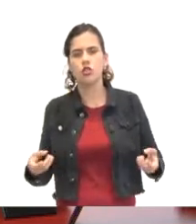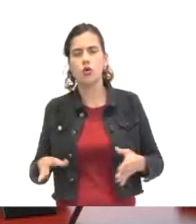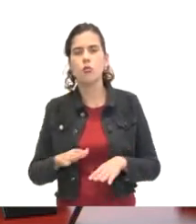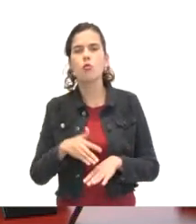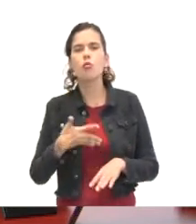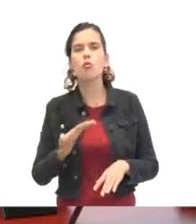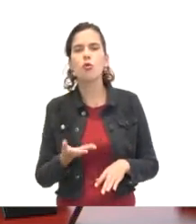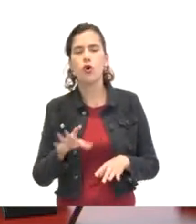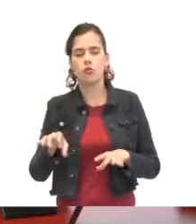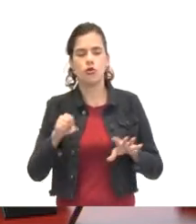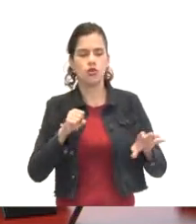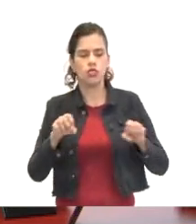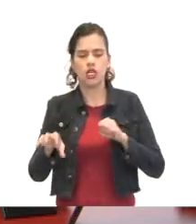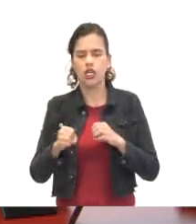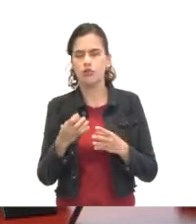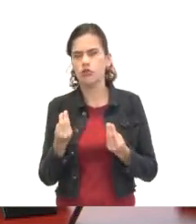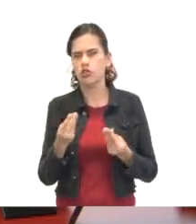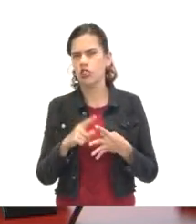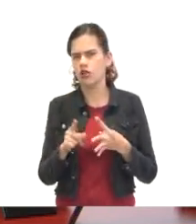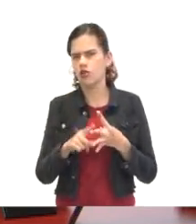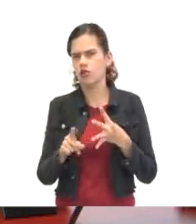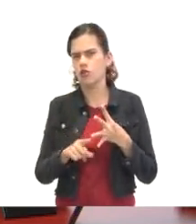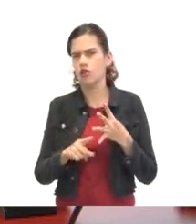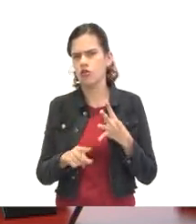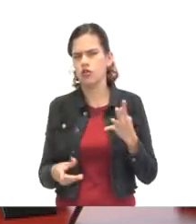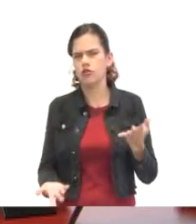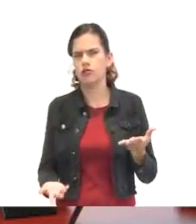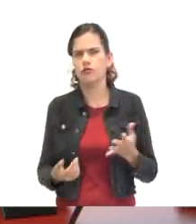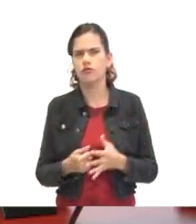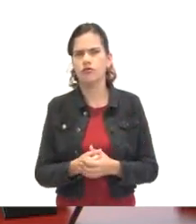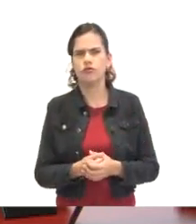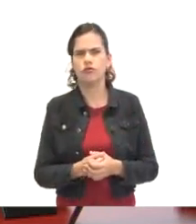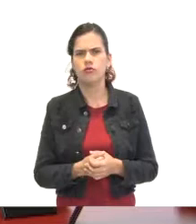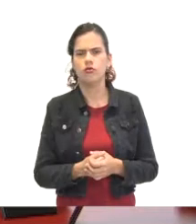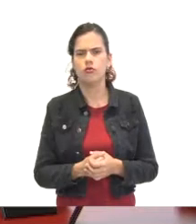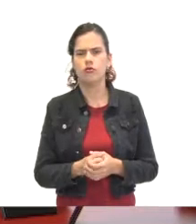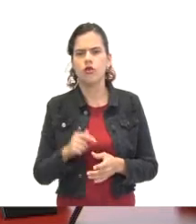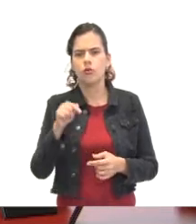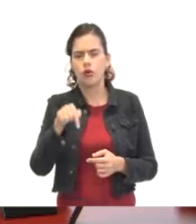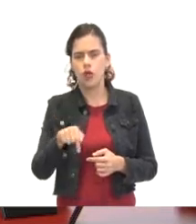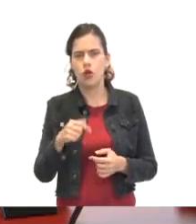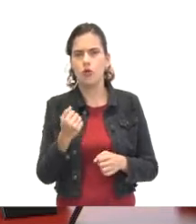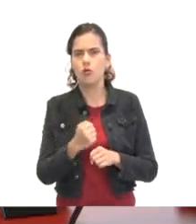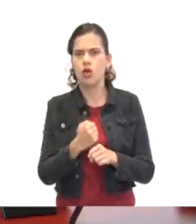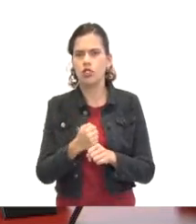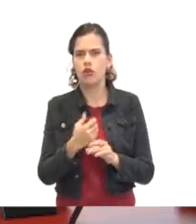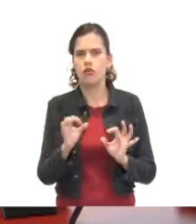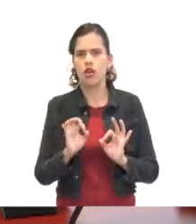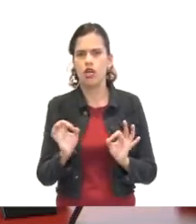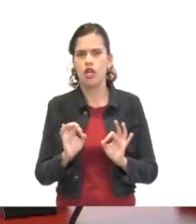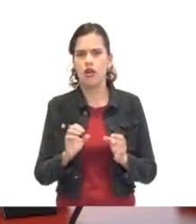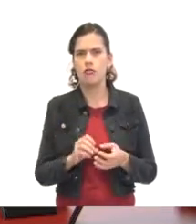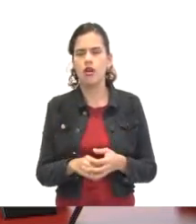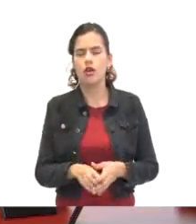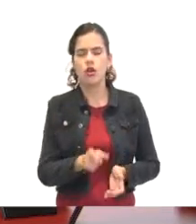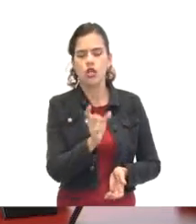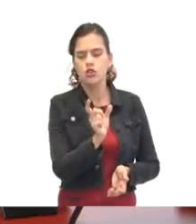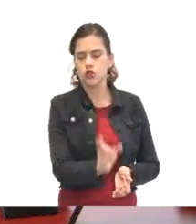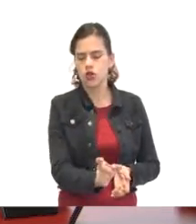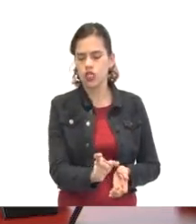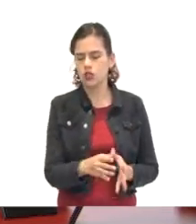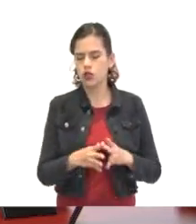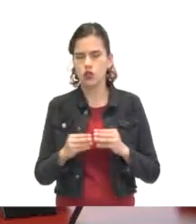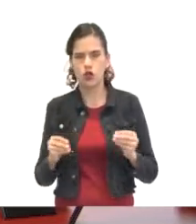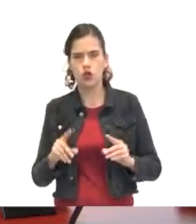muchos pronombres, sustantivos, sujetos, predicados, pero hoy vamos a estructurarnos. Nada más vamos a enfocarnos en el sujeto y en